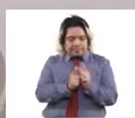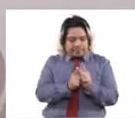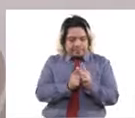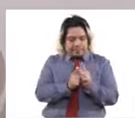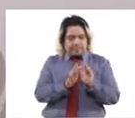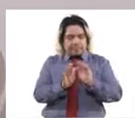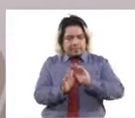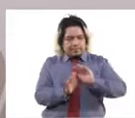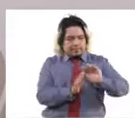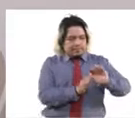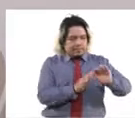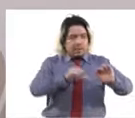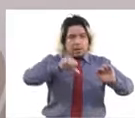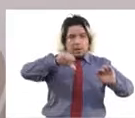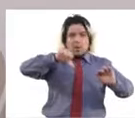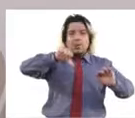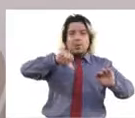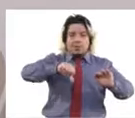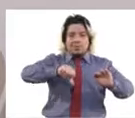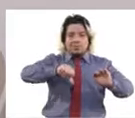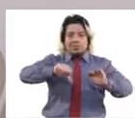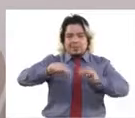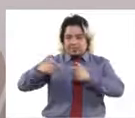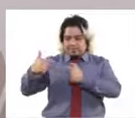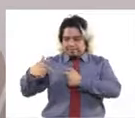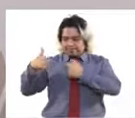Hoy se gradúa la generación